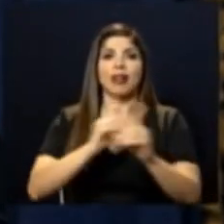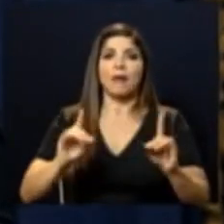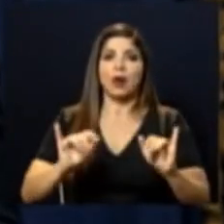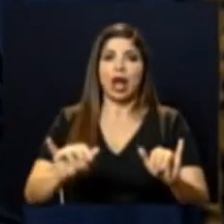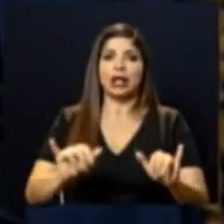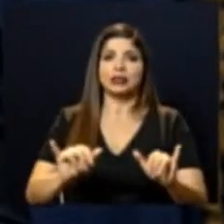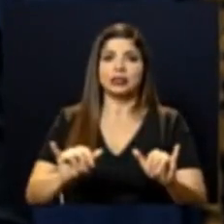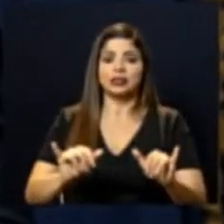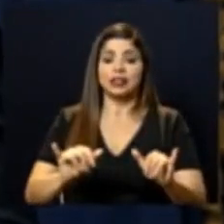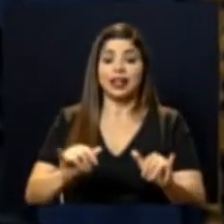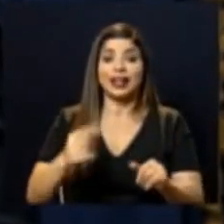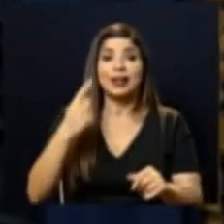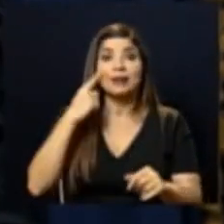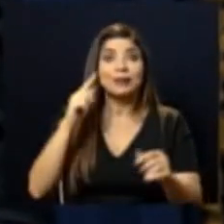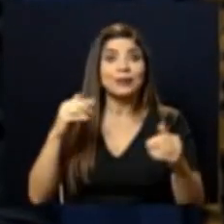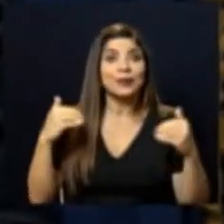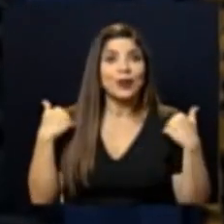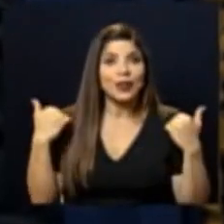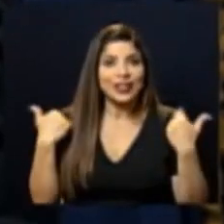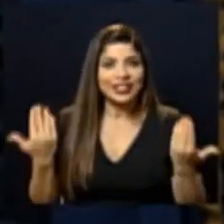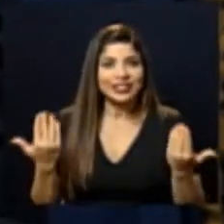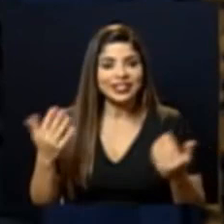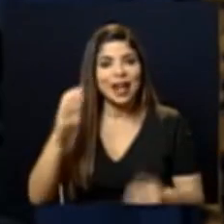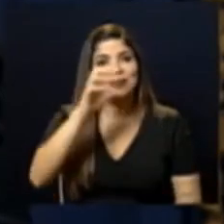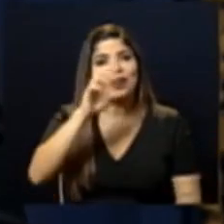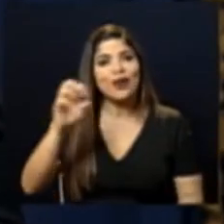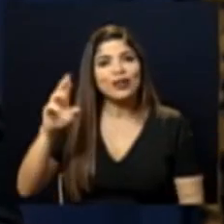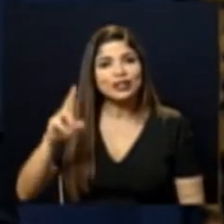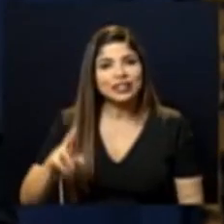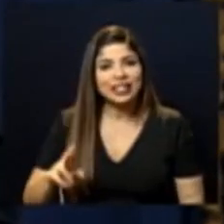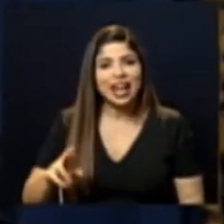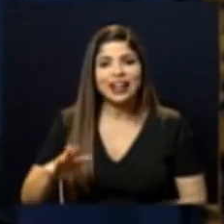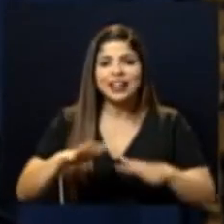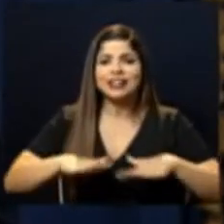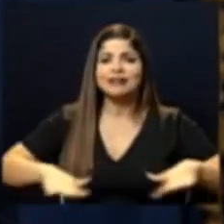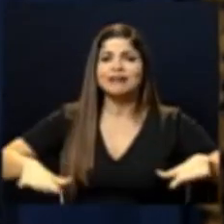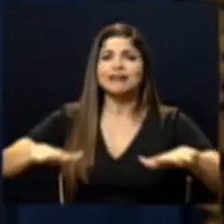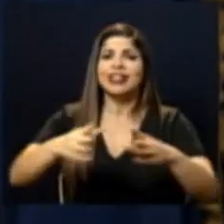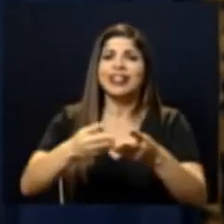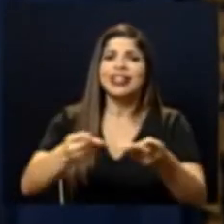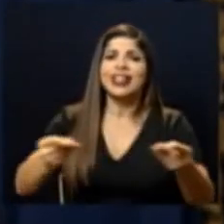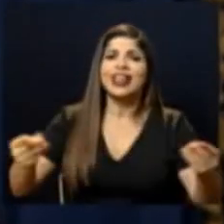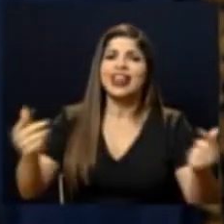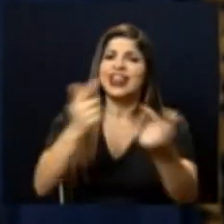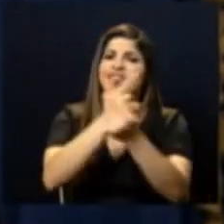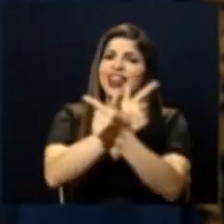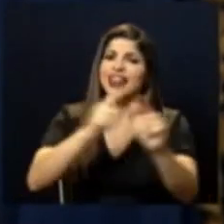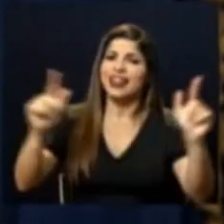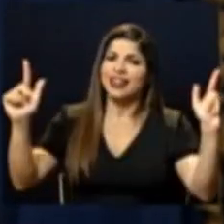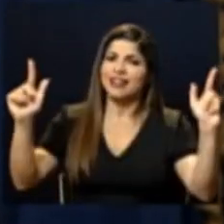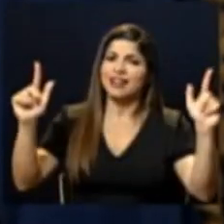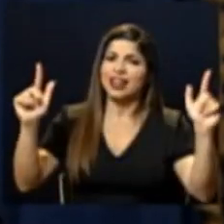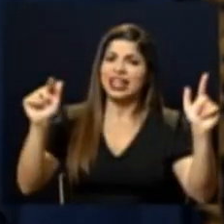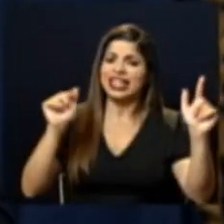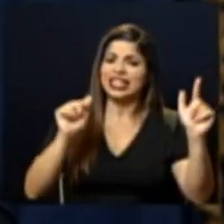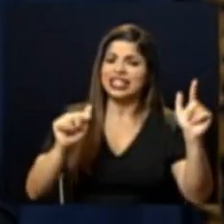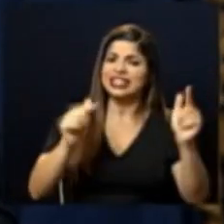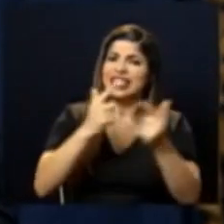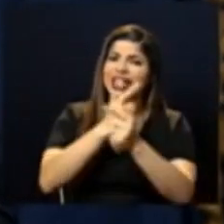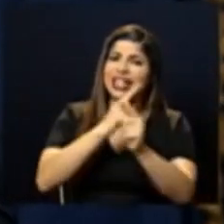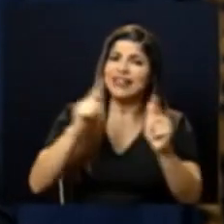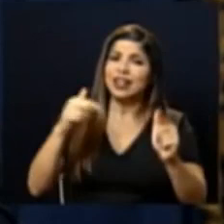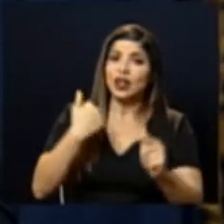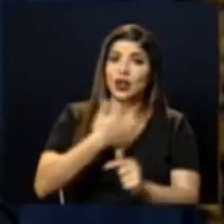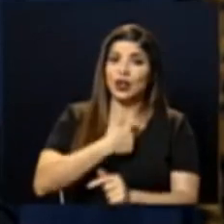de que, dichosamente, Costa Rica es tierra de libertad. Una libertad que